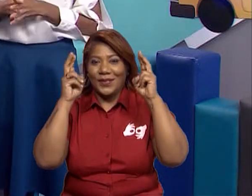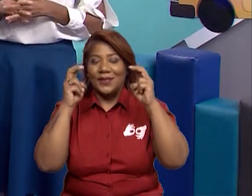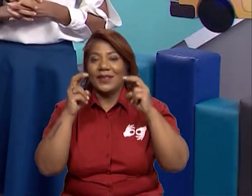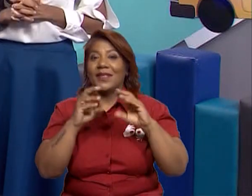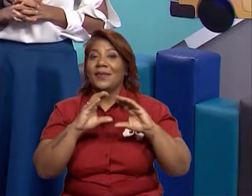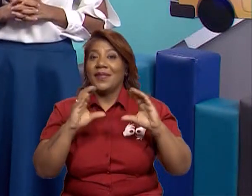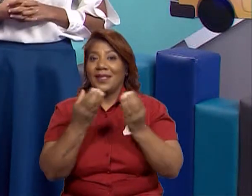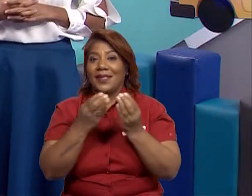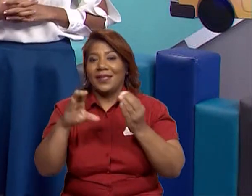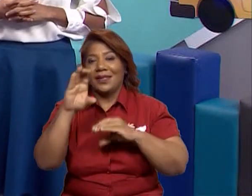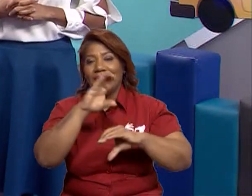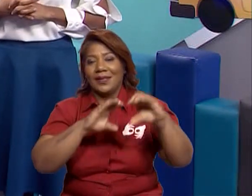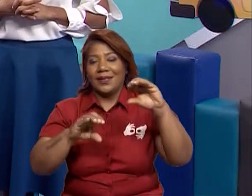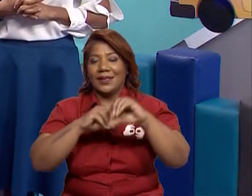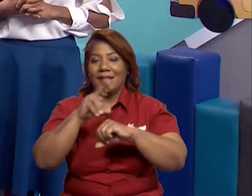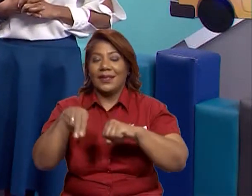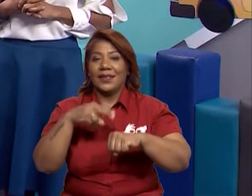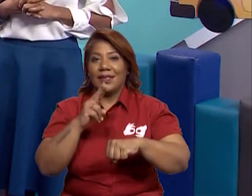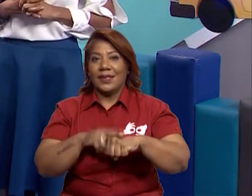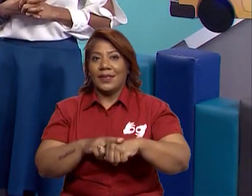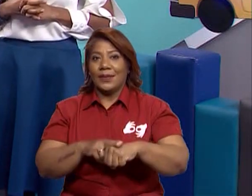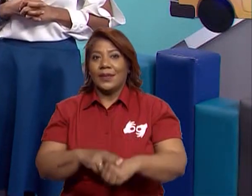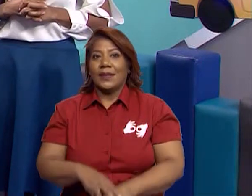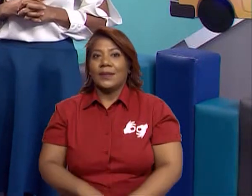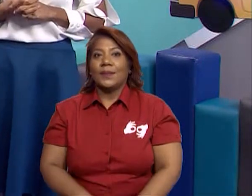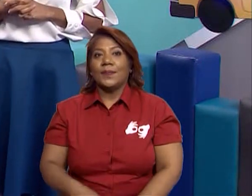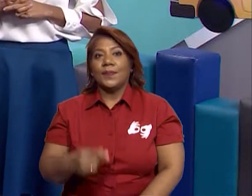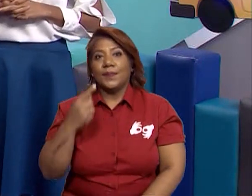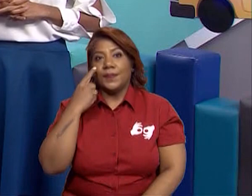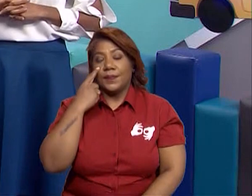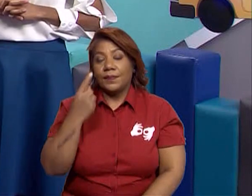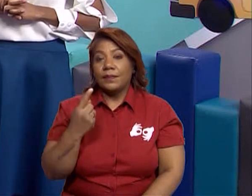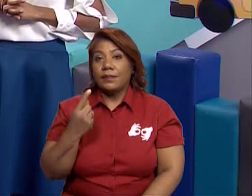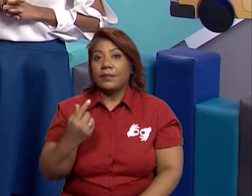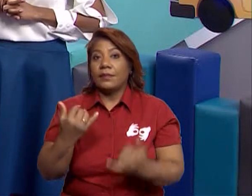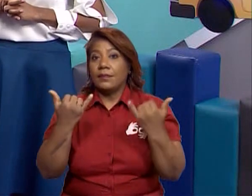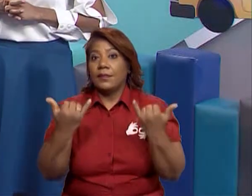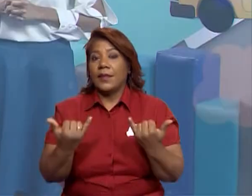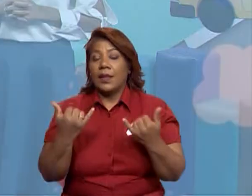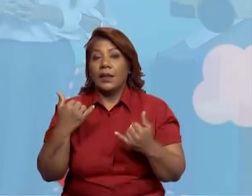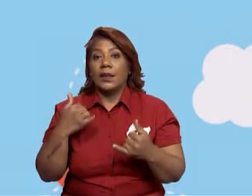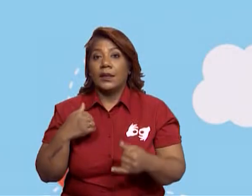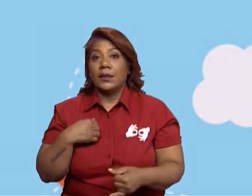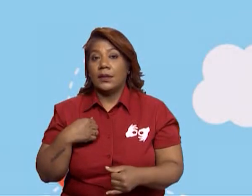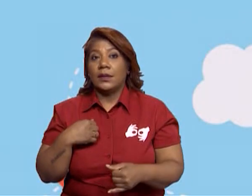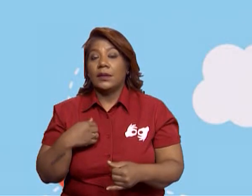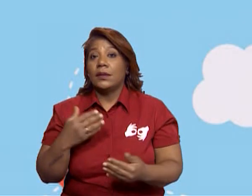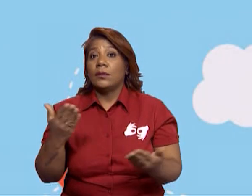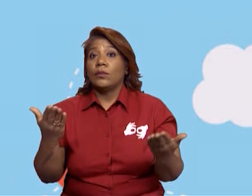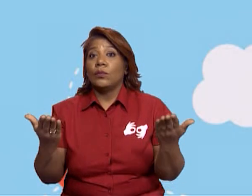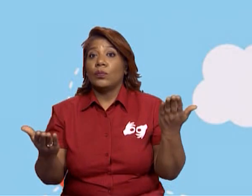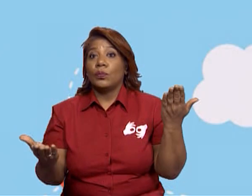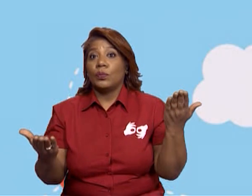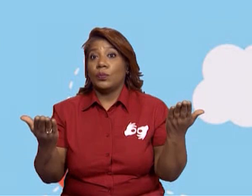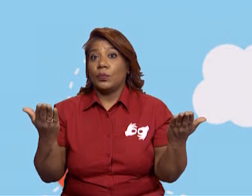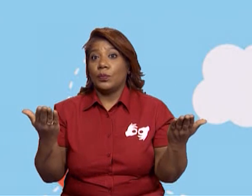clase. Así es. Bien, continuamos, mis queridos estudiantes, con algo muy lindo, la balanza.